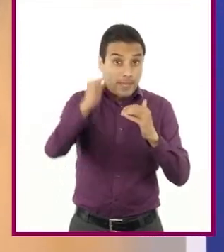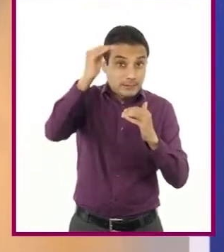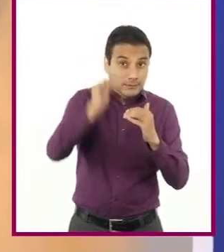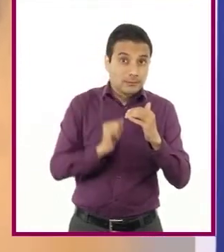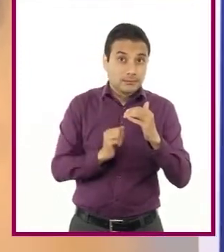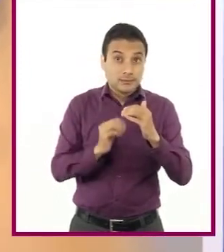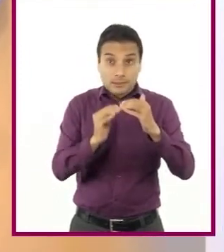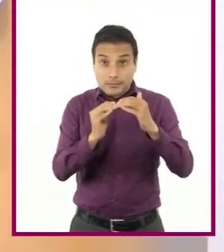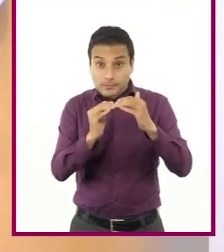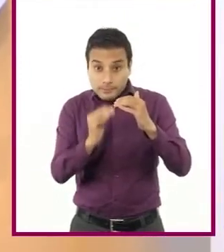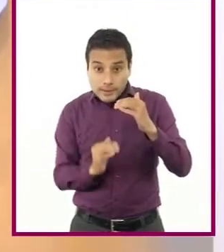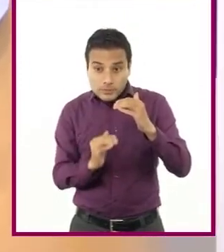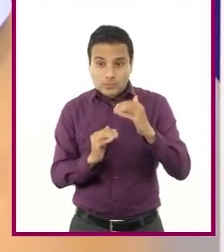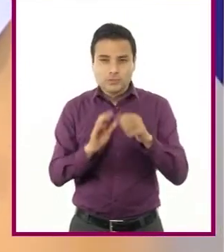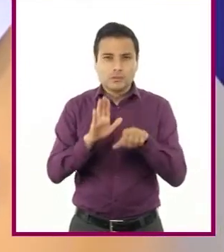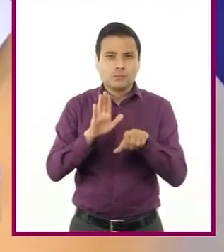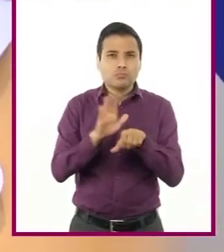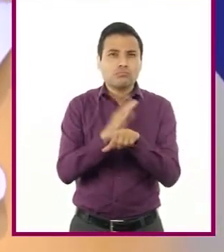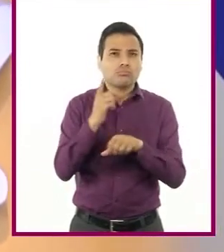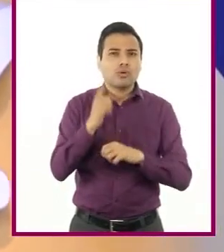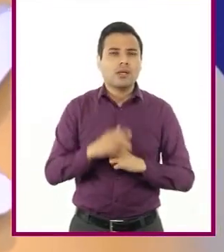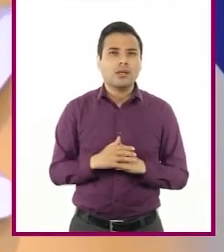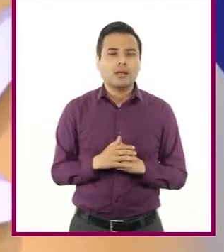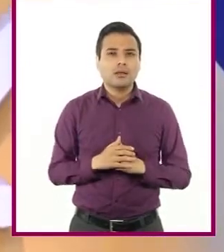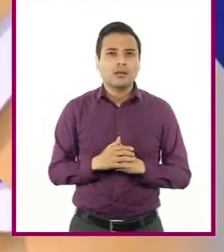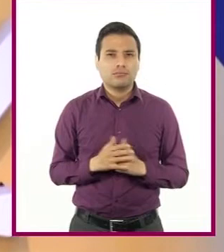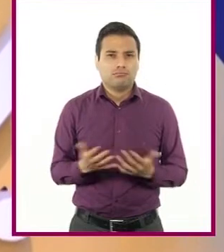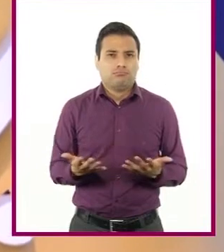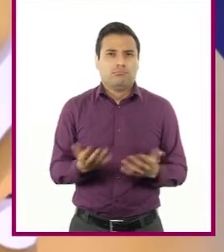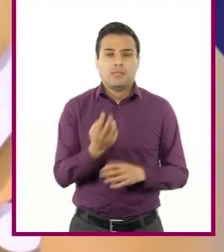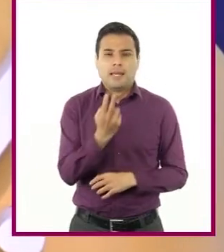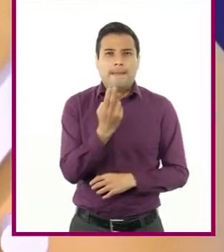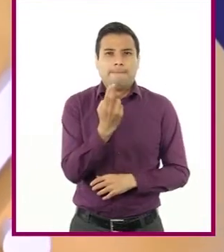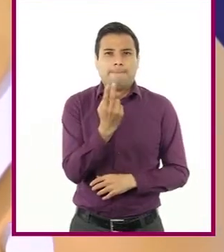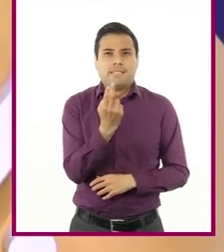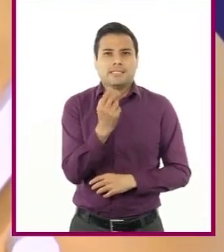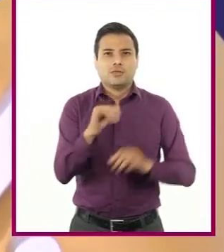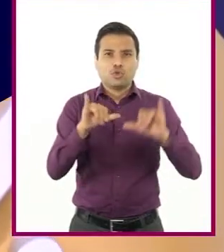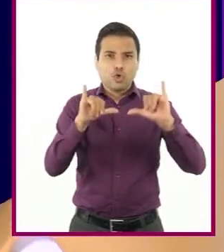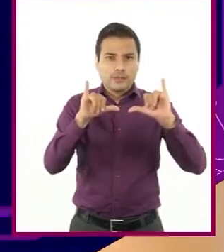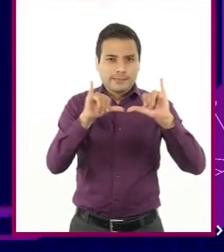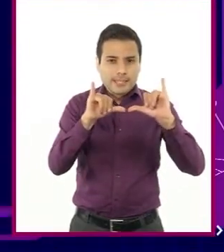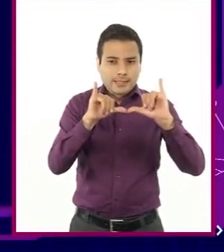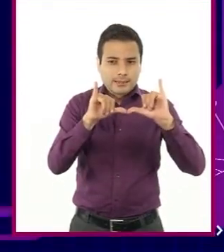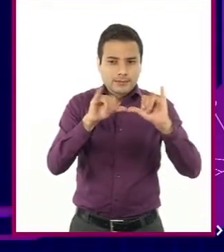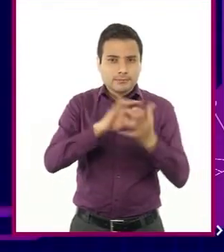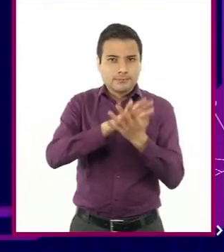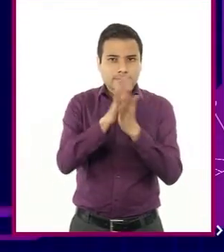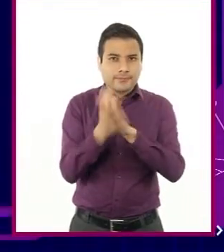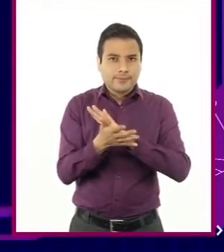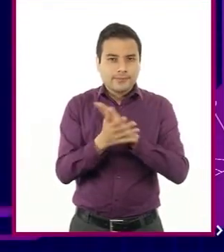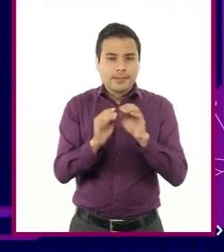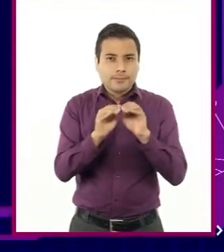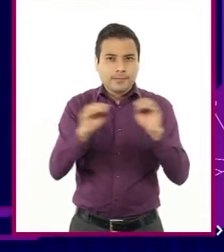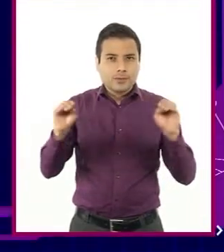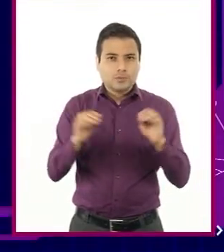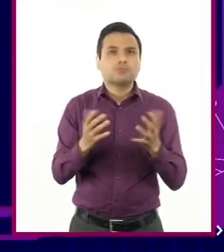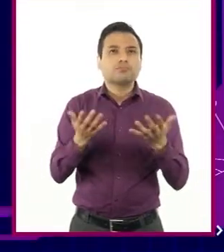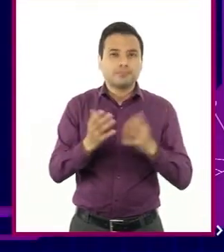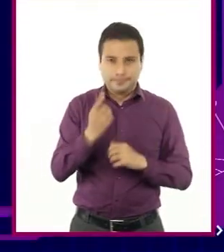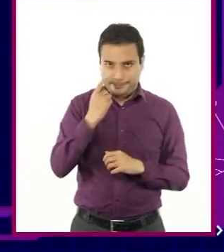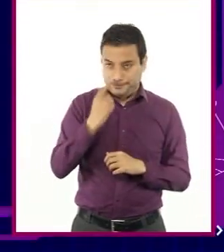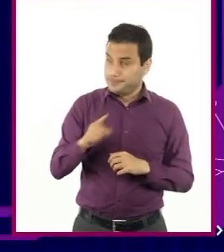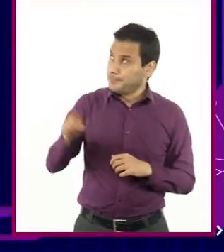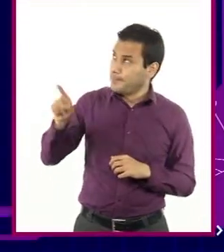qué? Ahora, ¿cómo convertimos las 25 yardas a metros? Sabemos que una yarda es equivalente a